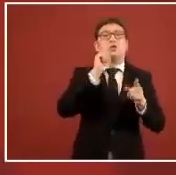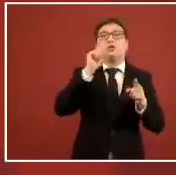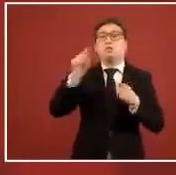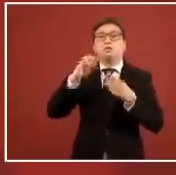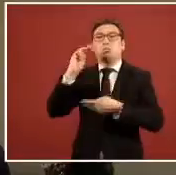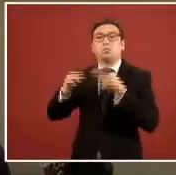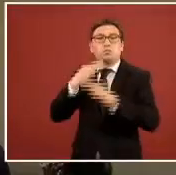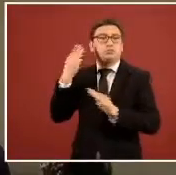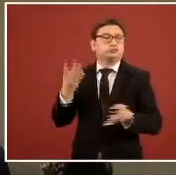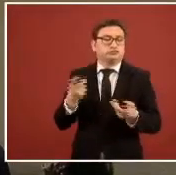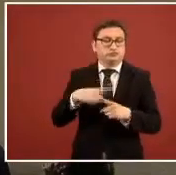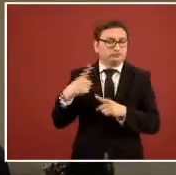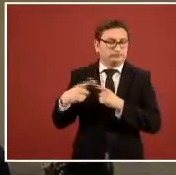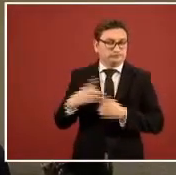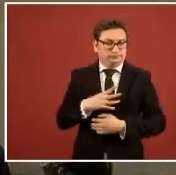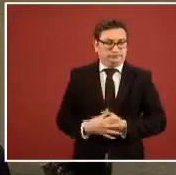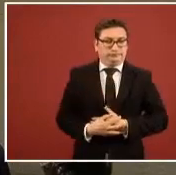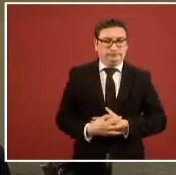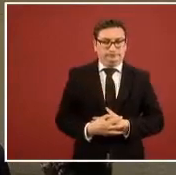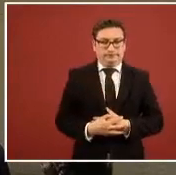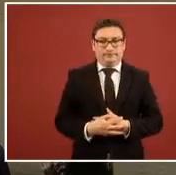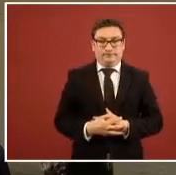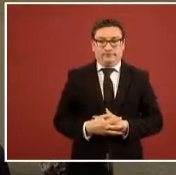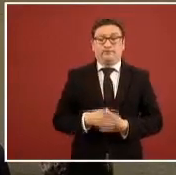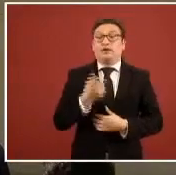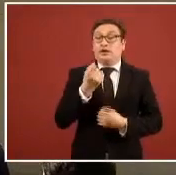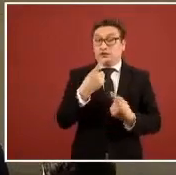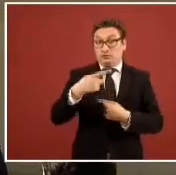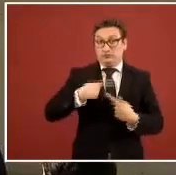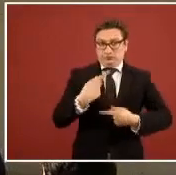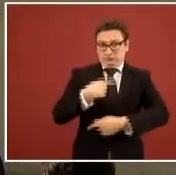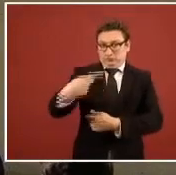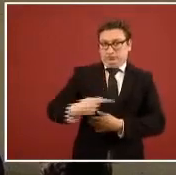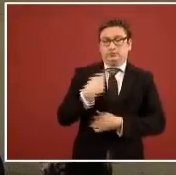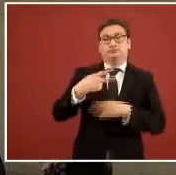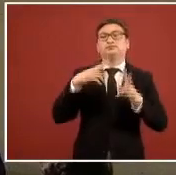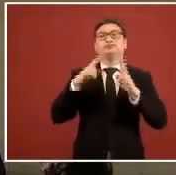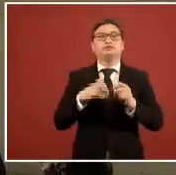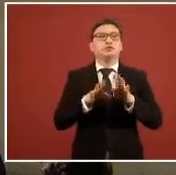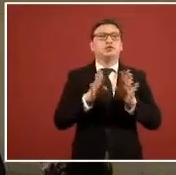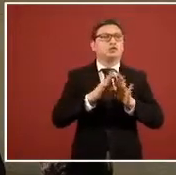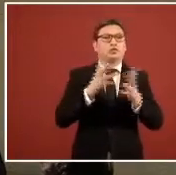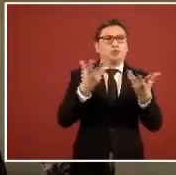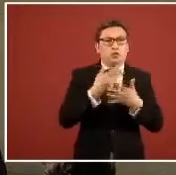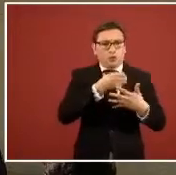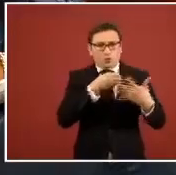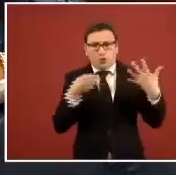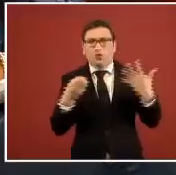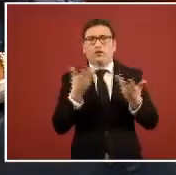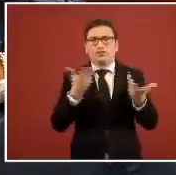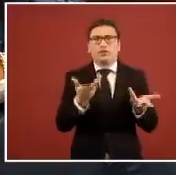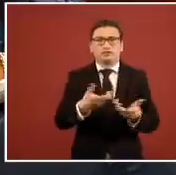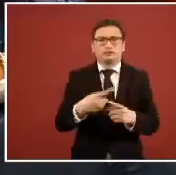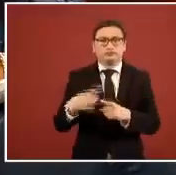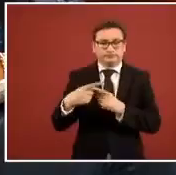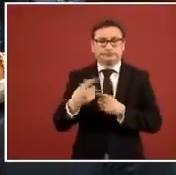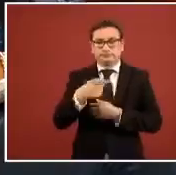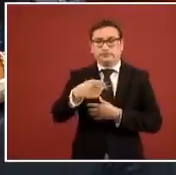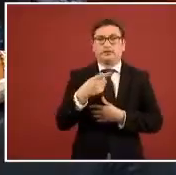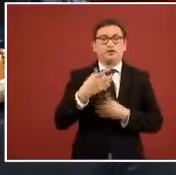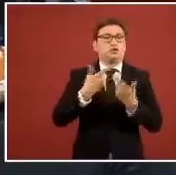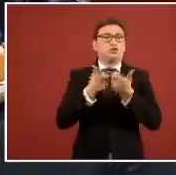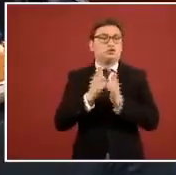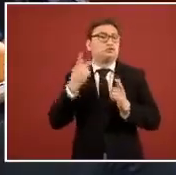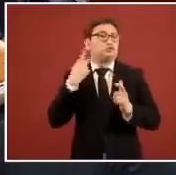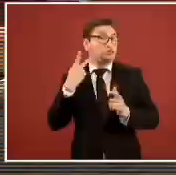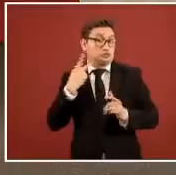de producción. Sobre su pregunta respecto a los comandos operativos, De partidos